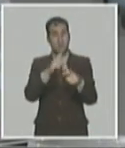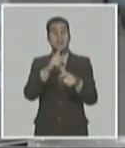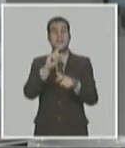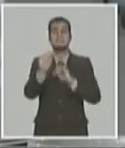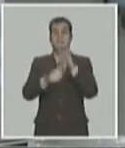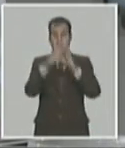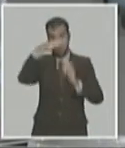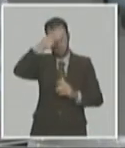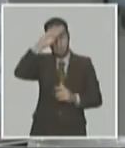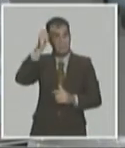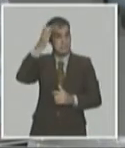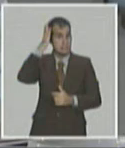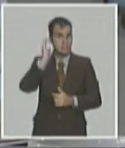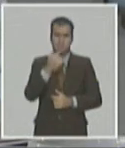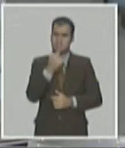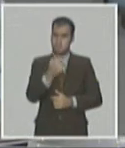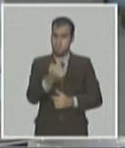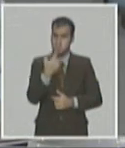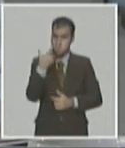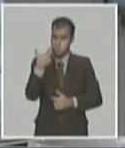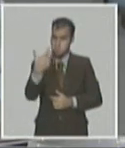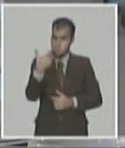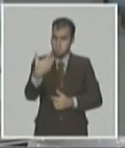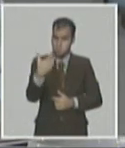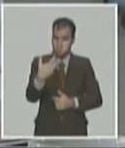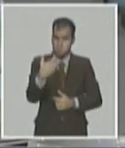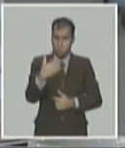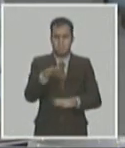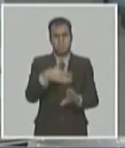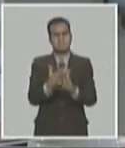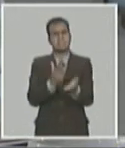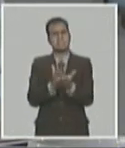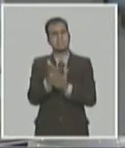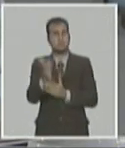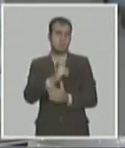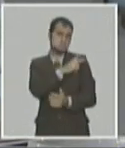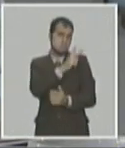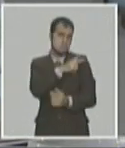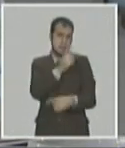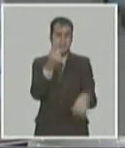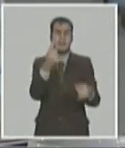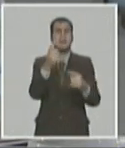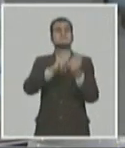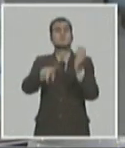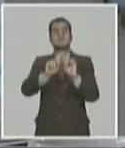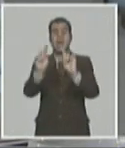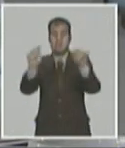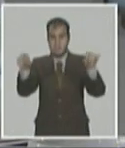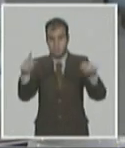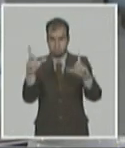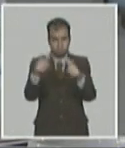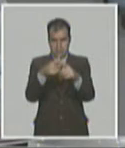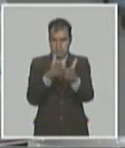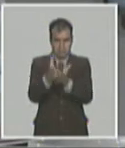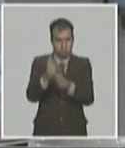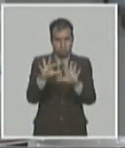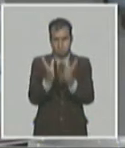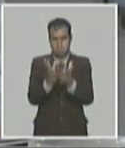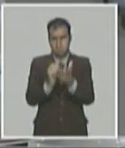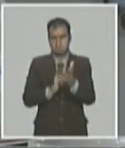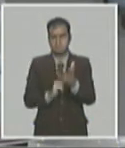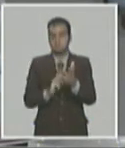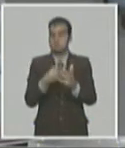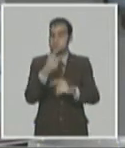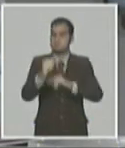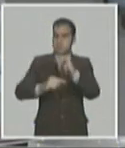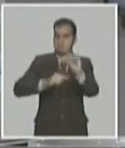que después continuó con el encuentro con los primeros secretarios, la estamos reproduciendo con